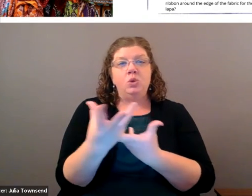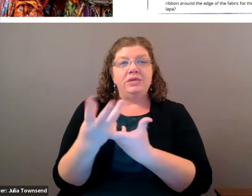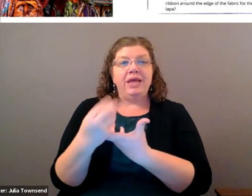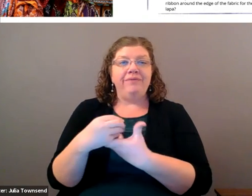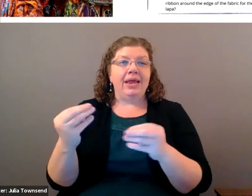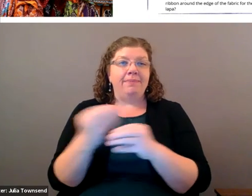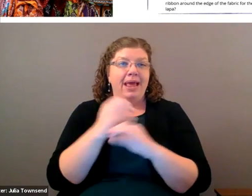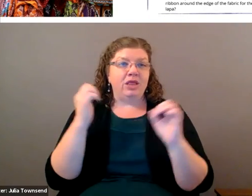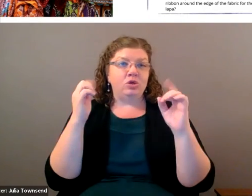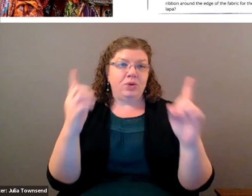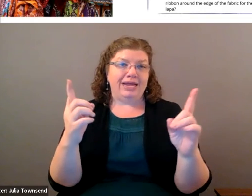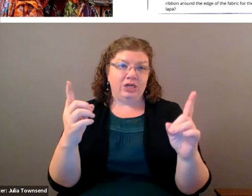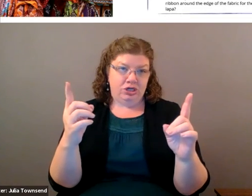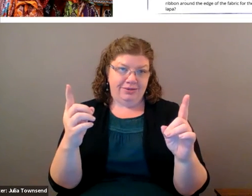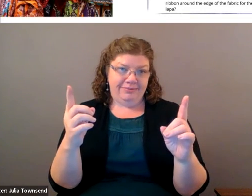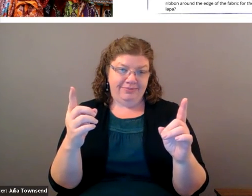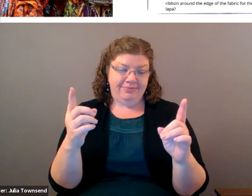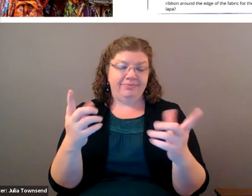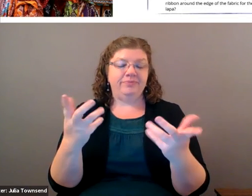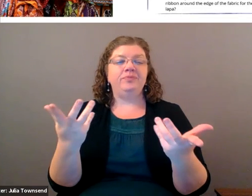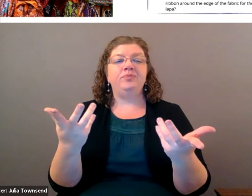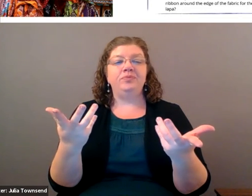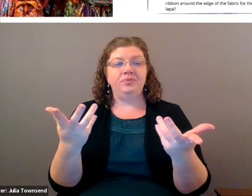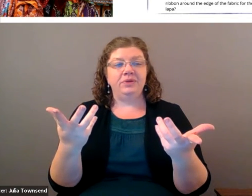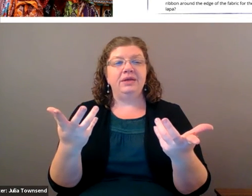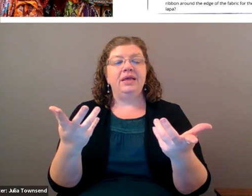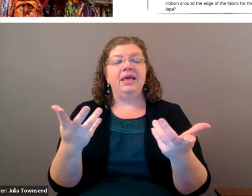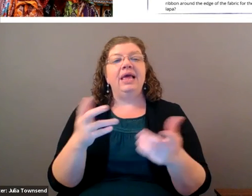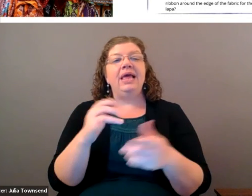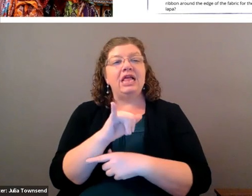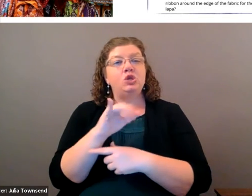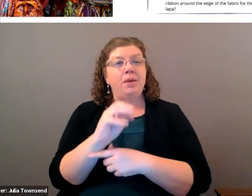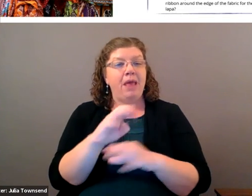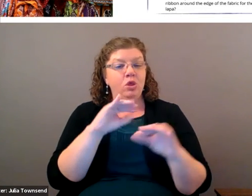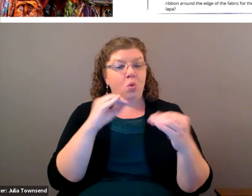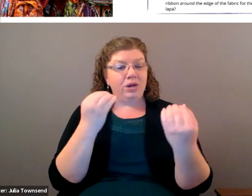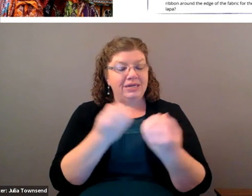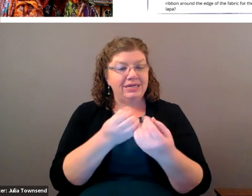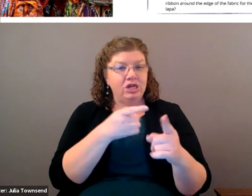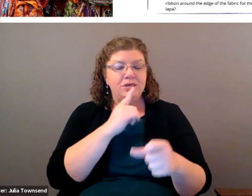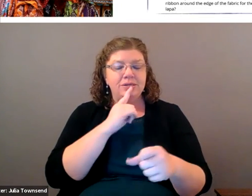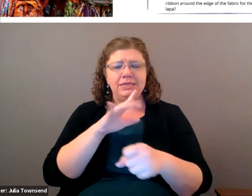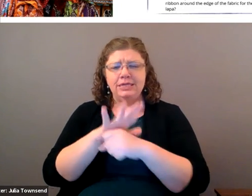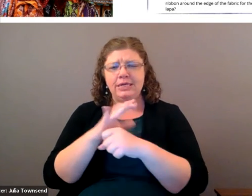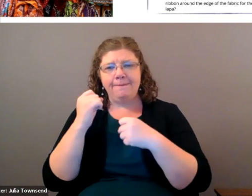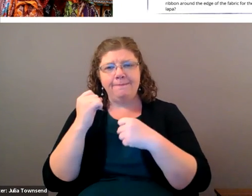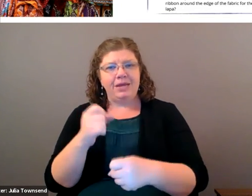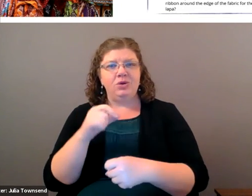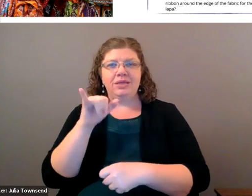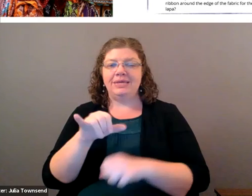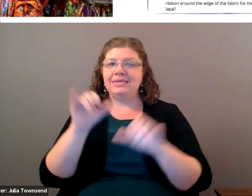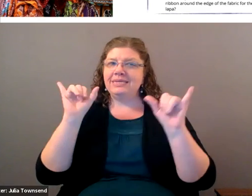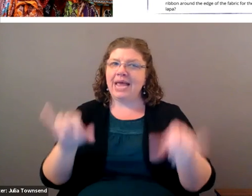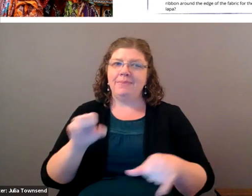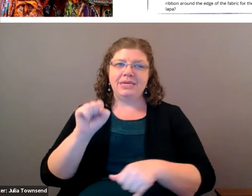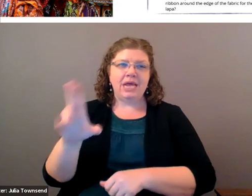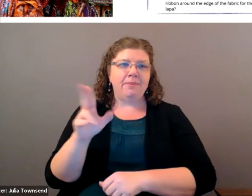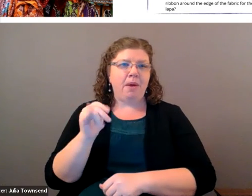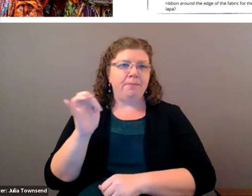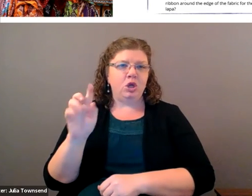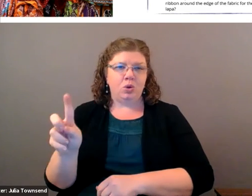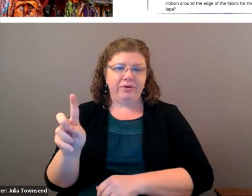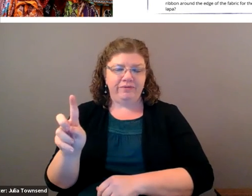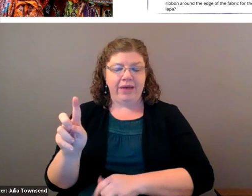inclusividad en la educación matemática. Esta organización de Illustrative Math está comprometida, igual como el distrito de Santa